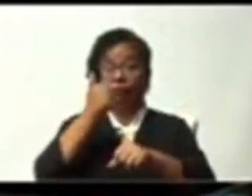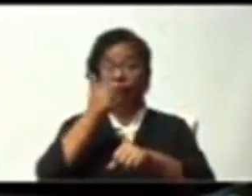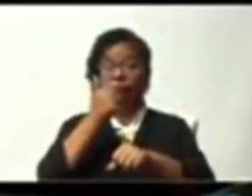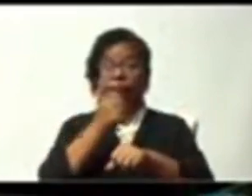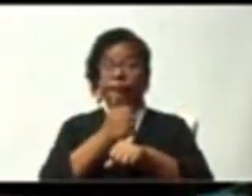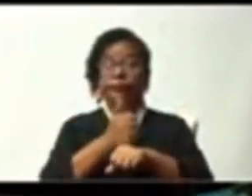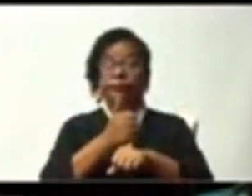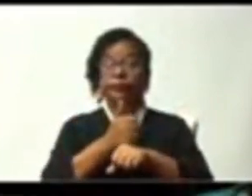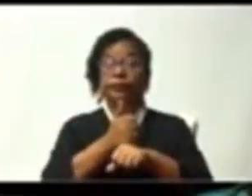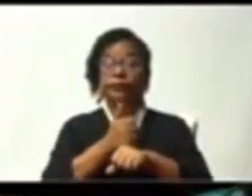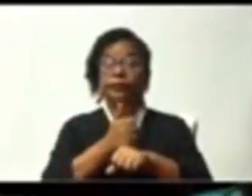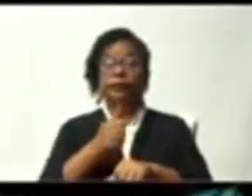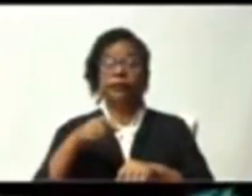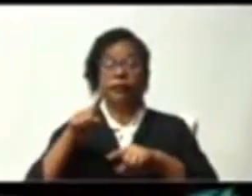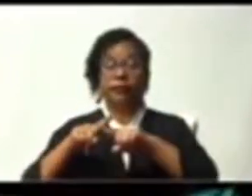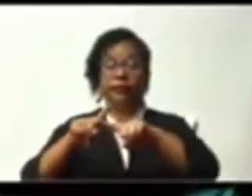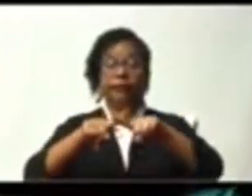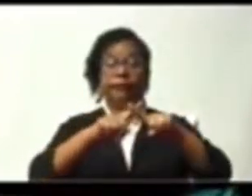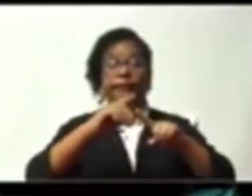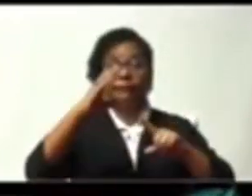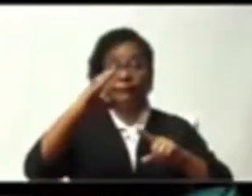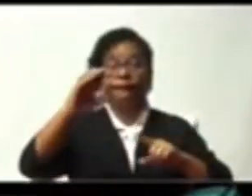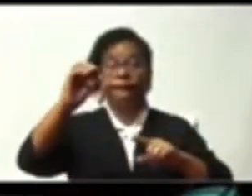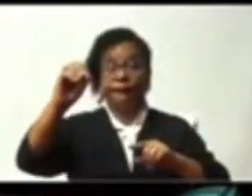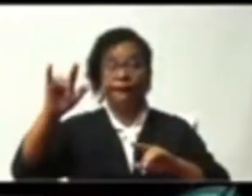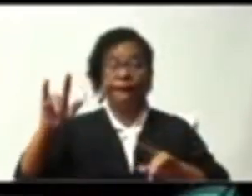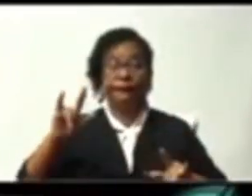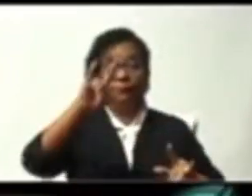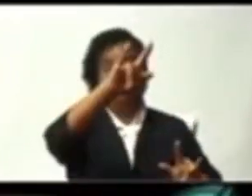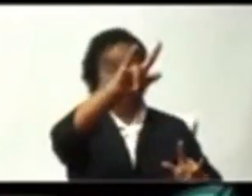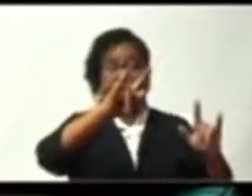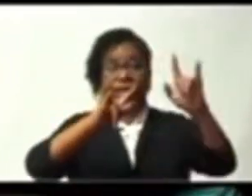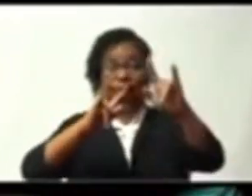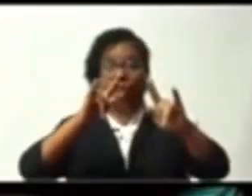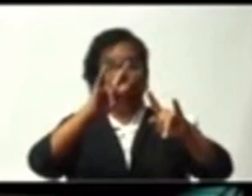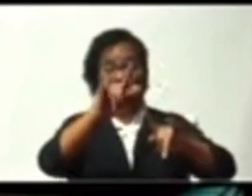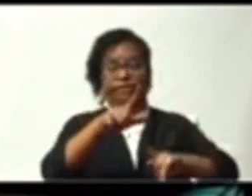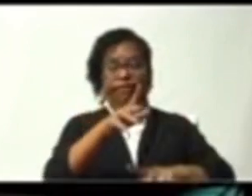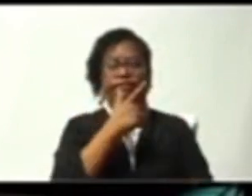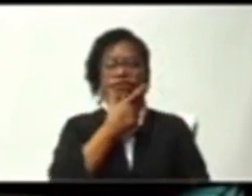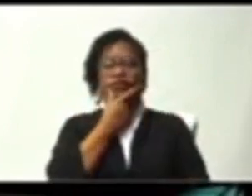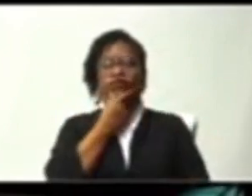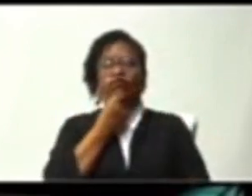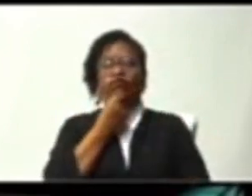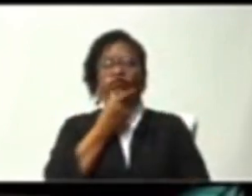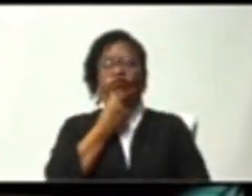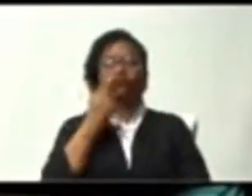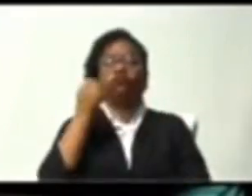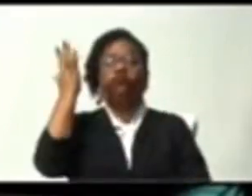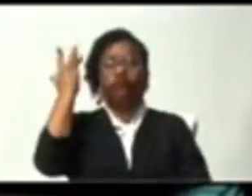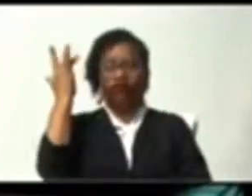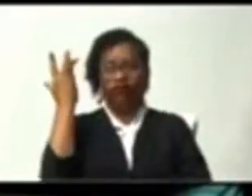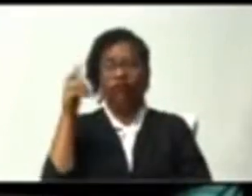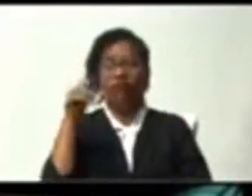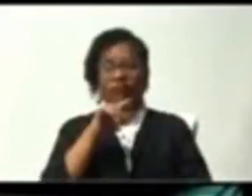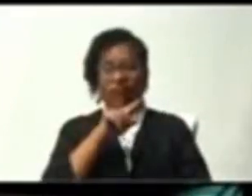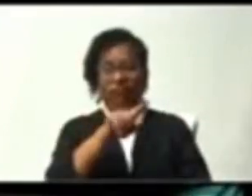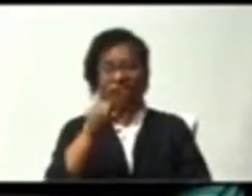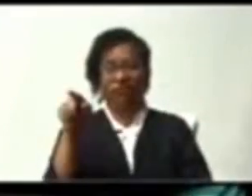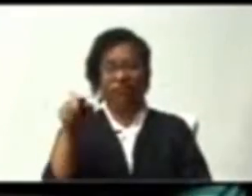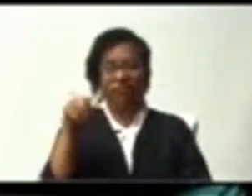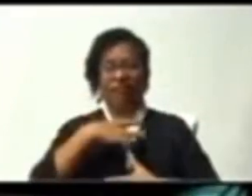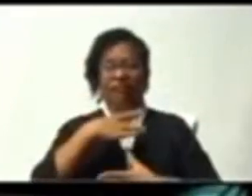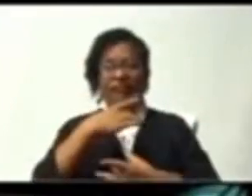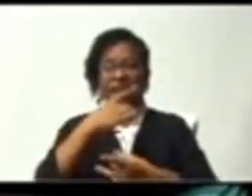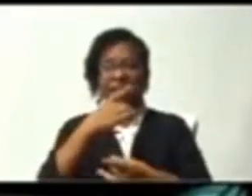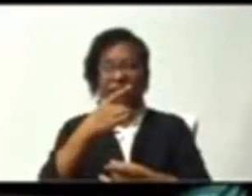y analizando los intereses que hay alrededor de esto, solamente al parecer hay una sola línea